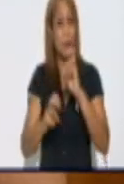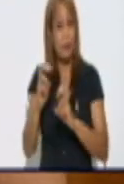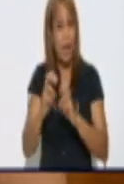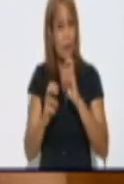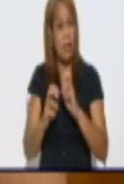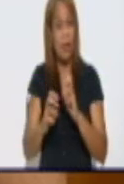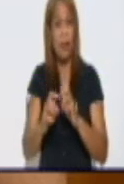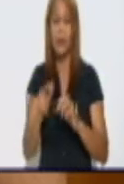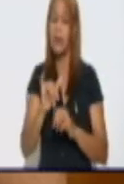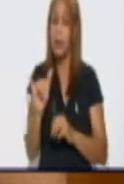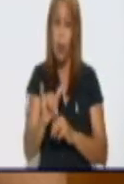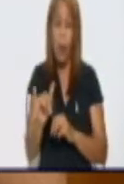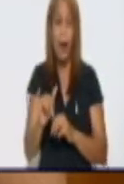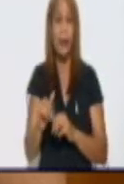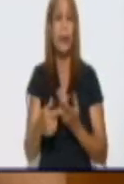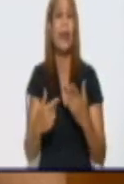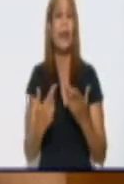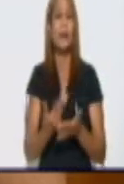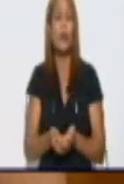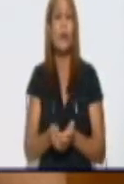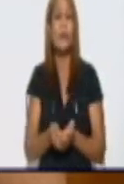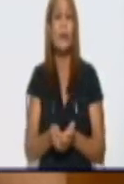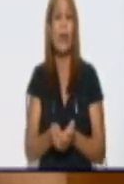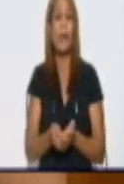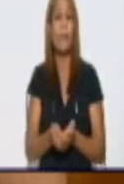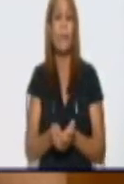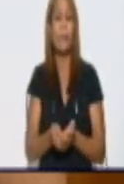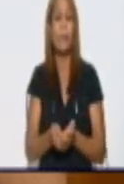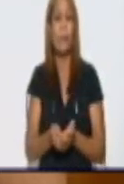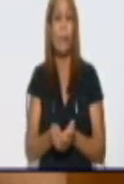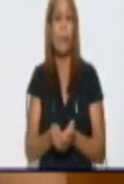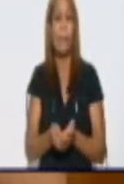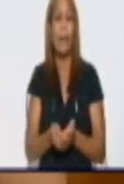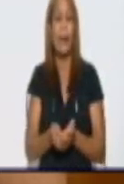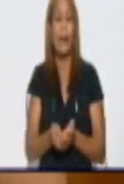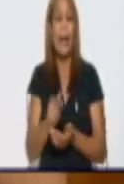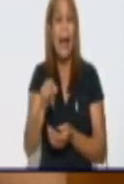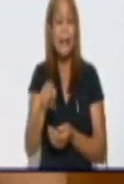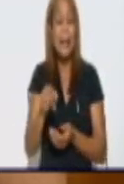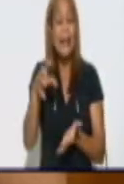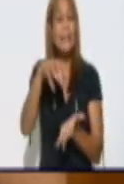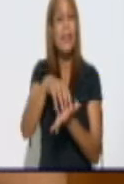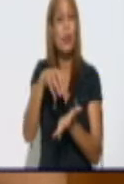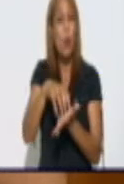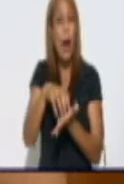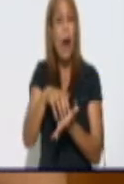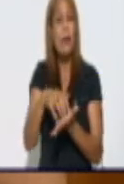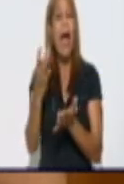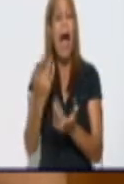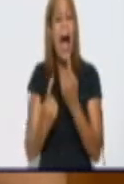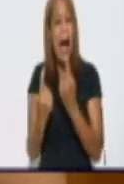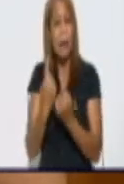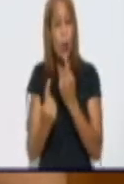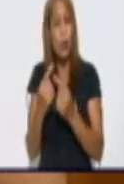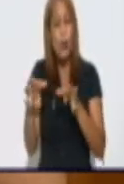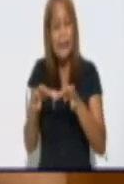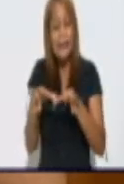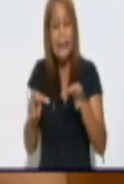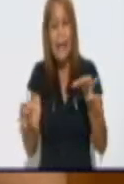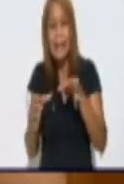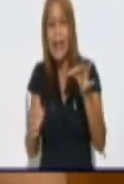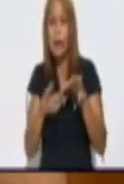mismo. El pozo le está entrando arena a través de los filtros, y esto